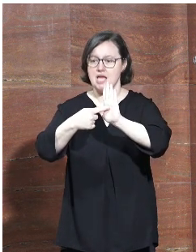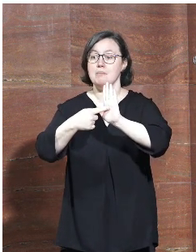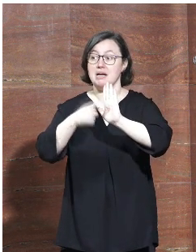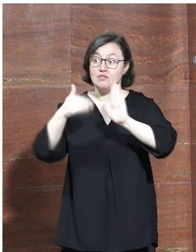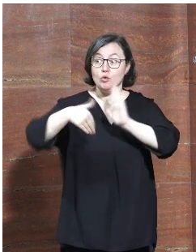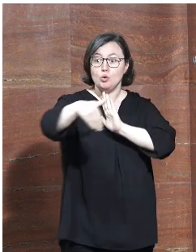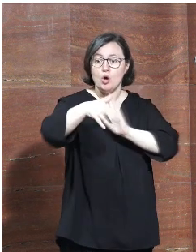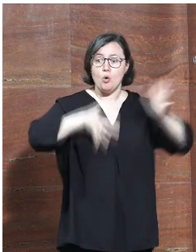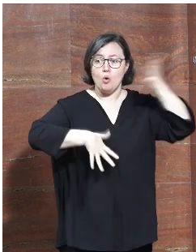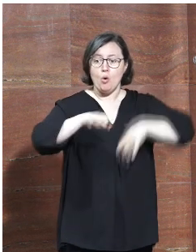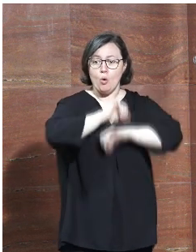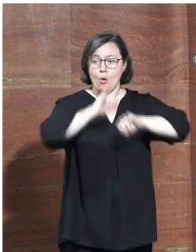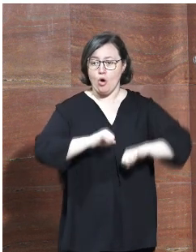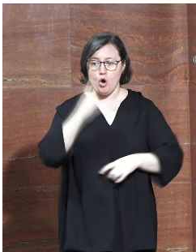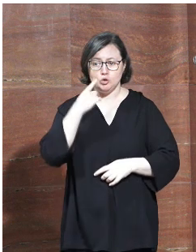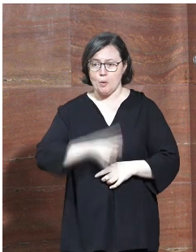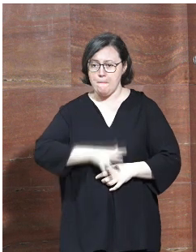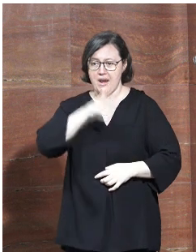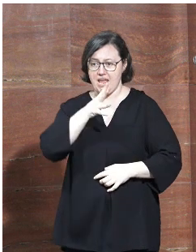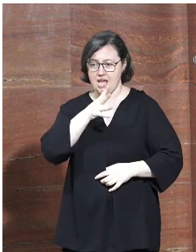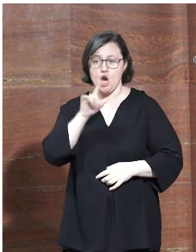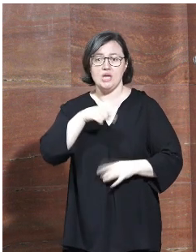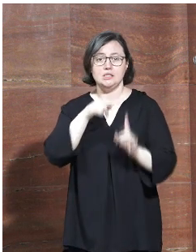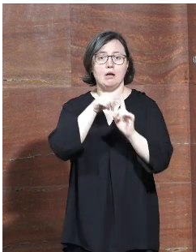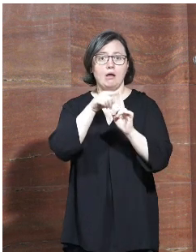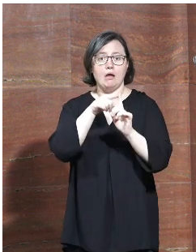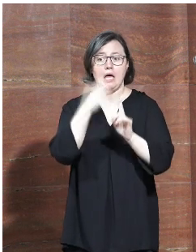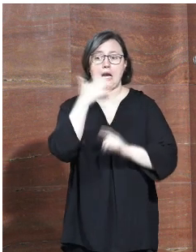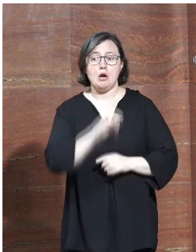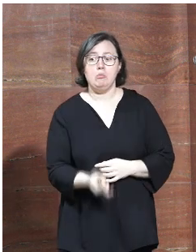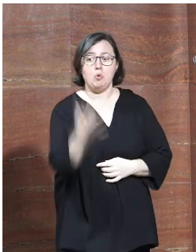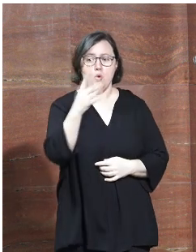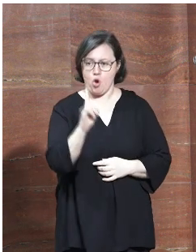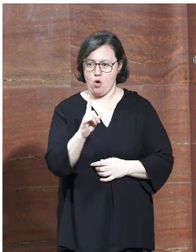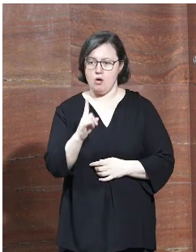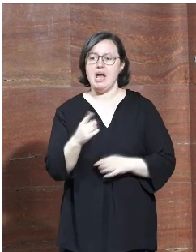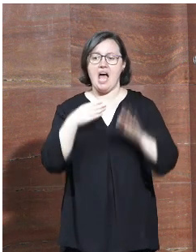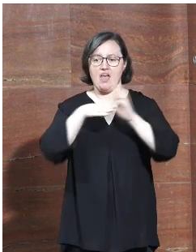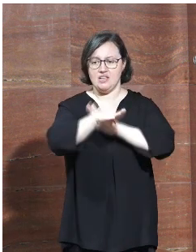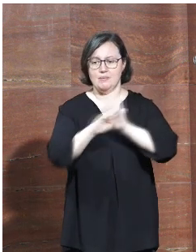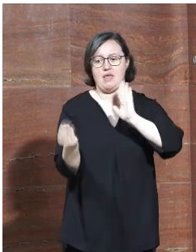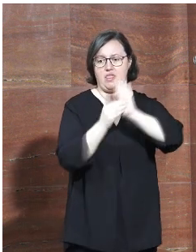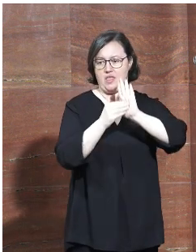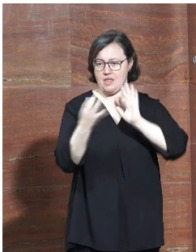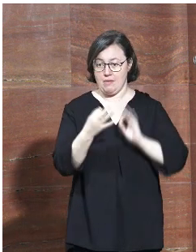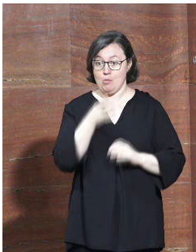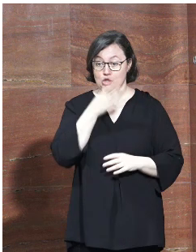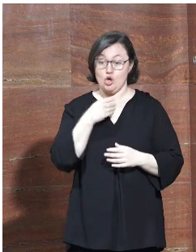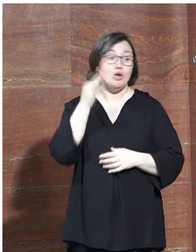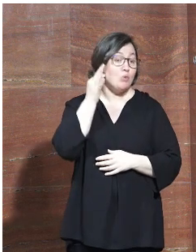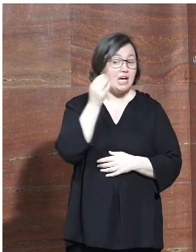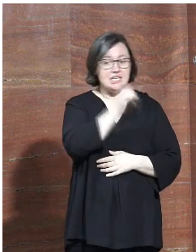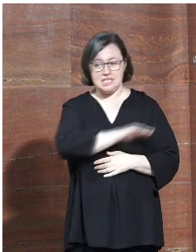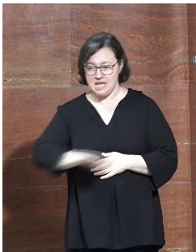norma, no sea la excepción y sea la meta y no el anhelo. Y en esta ecuación, sin duda, deben estar las mujeres y las